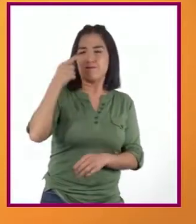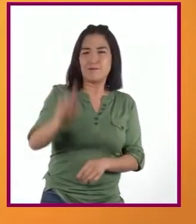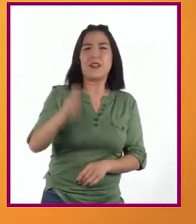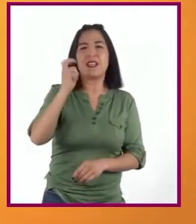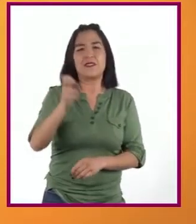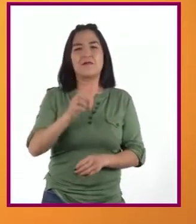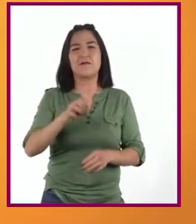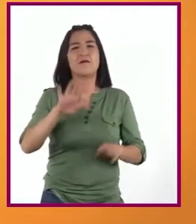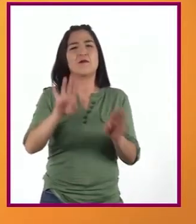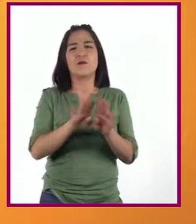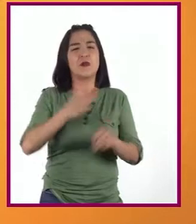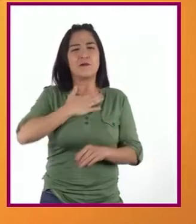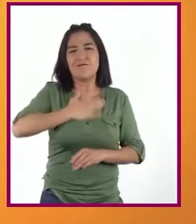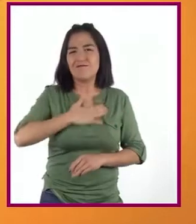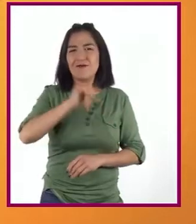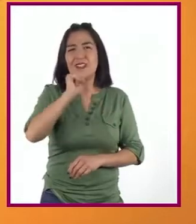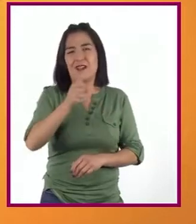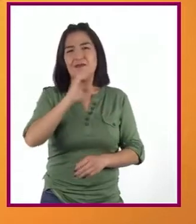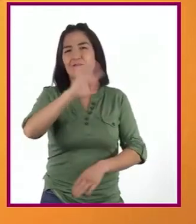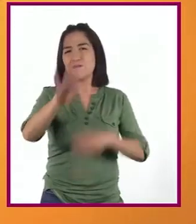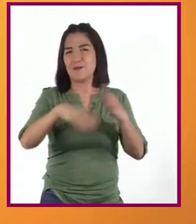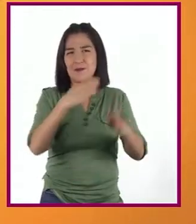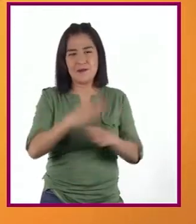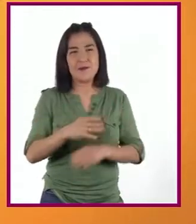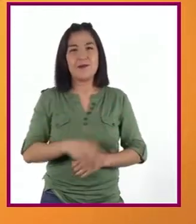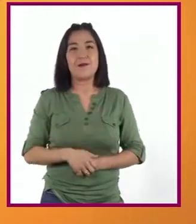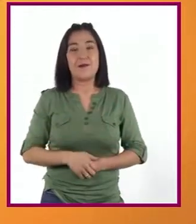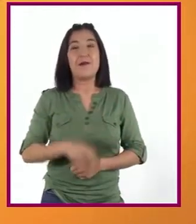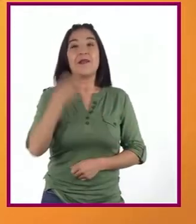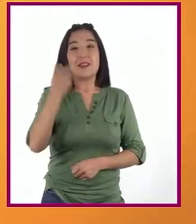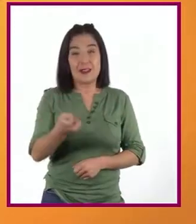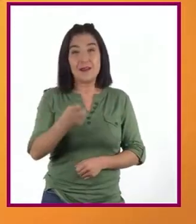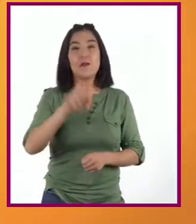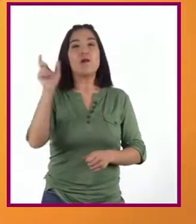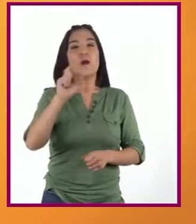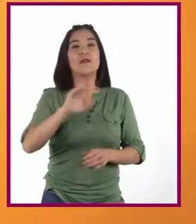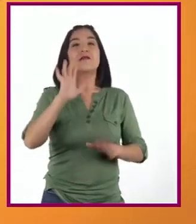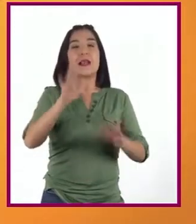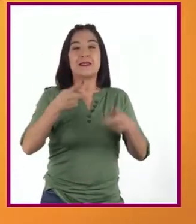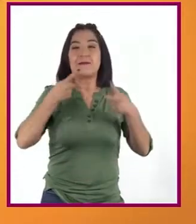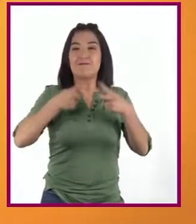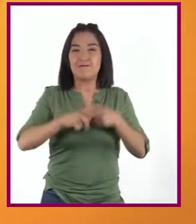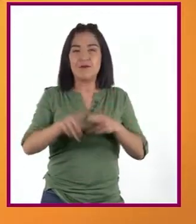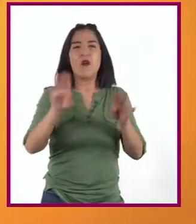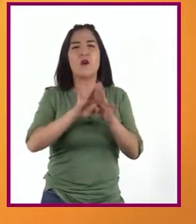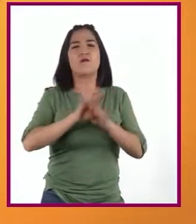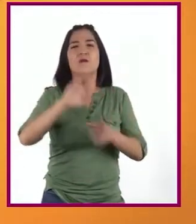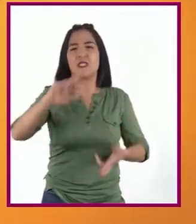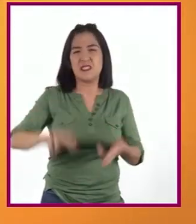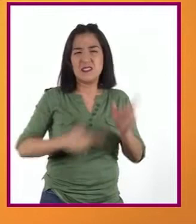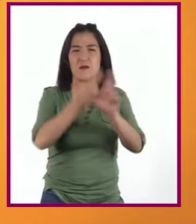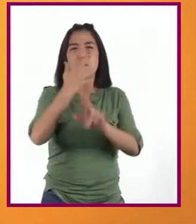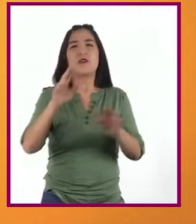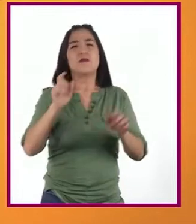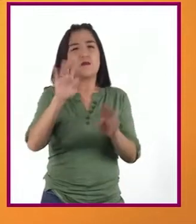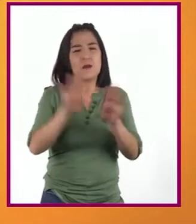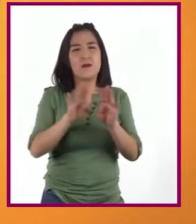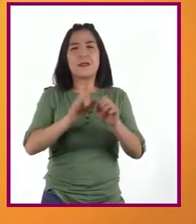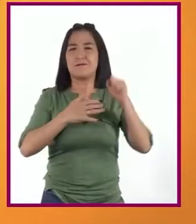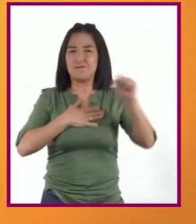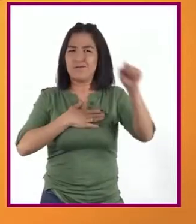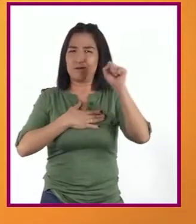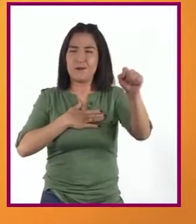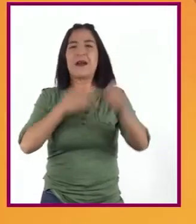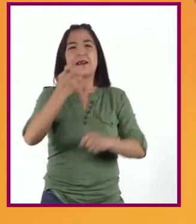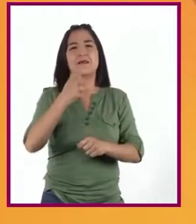de injusticia que existían en el mundo, en un momento en que se llevaban a cabo revoluciones y luchas contra el